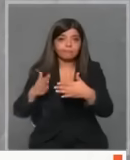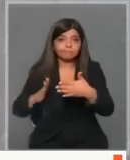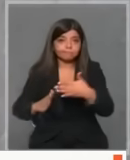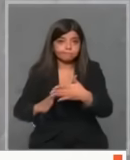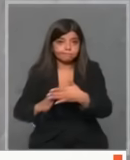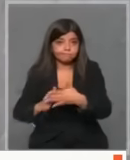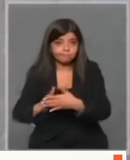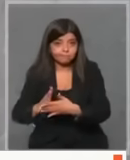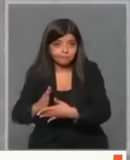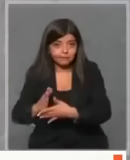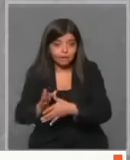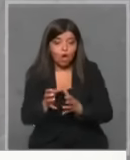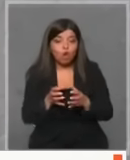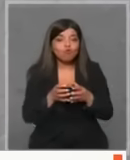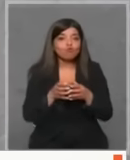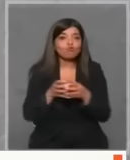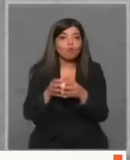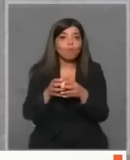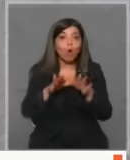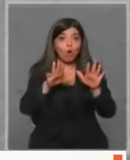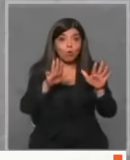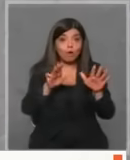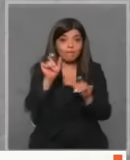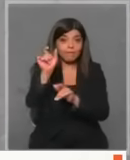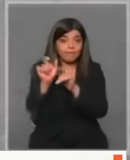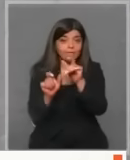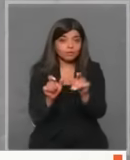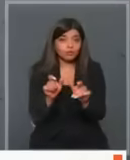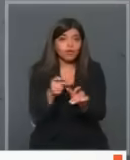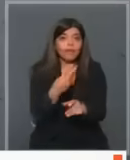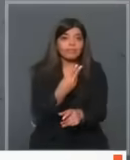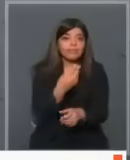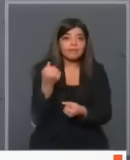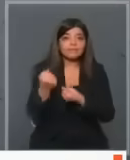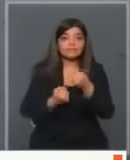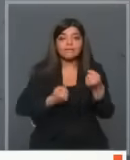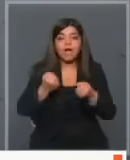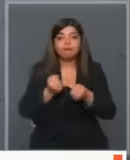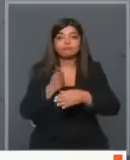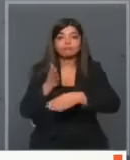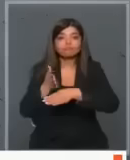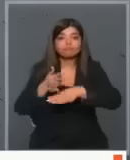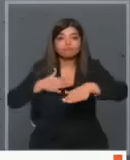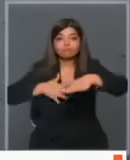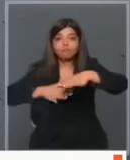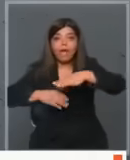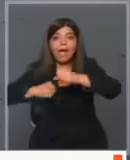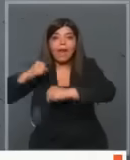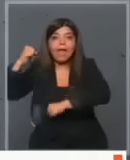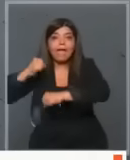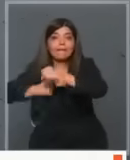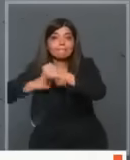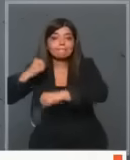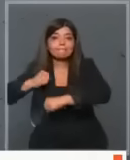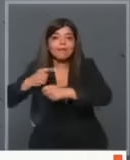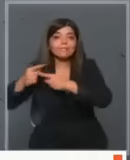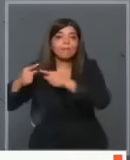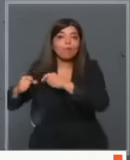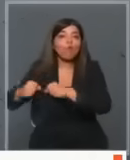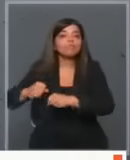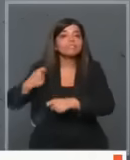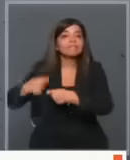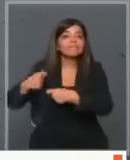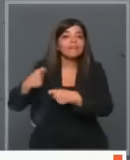andando. El grupo de al menos nueve sujetos en tres autos ya iba en dirección a la empresa Multifierro de Rudy Basualto,